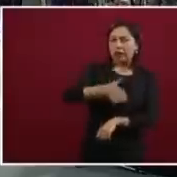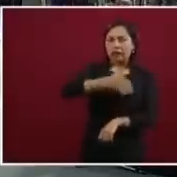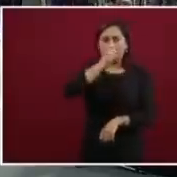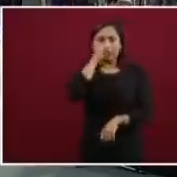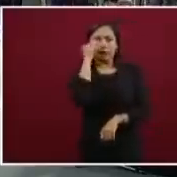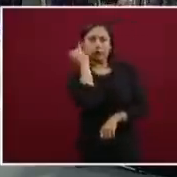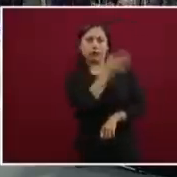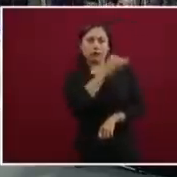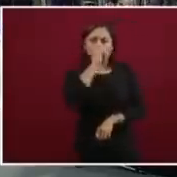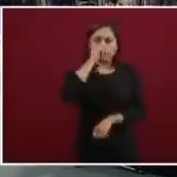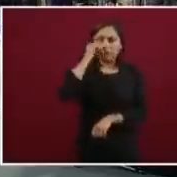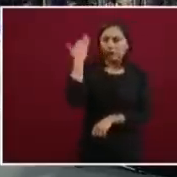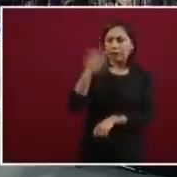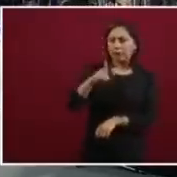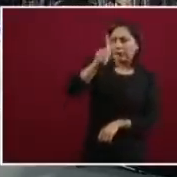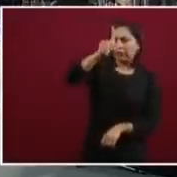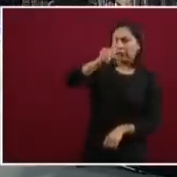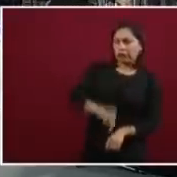vulgaridades